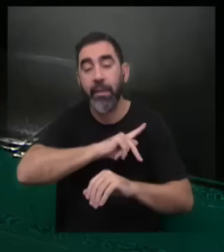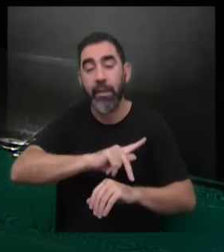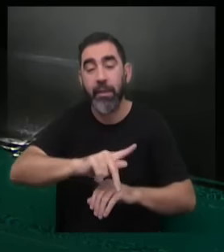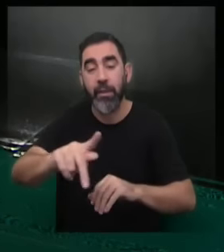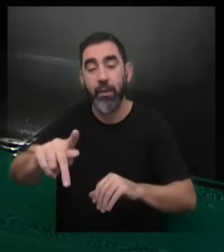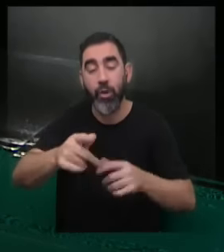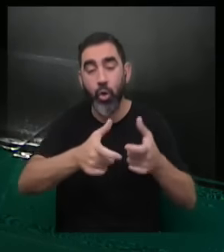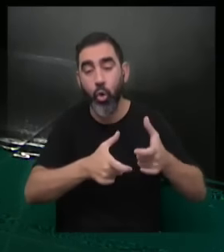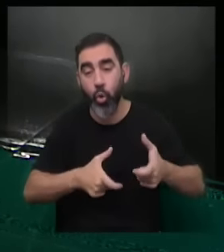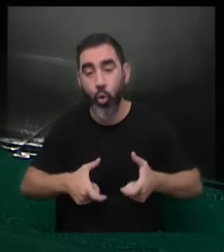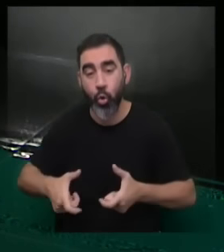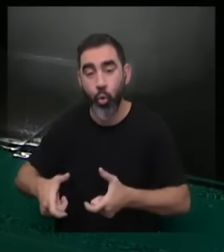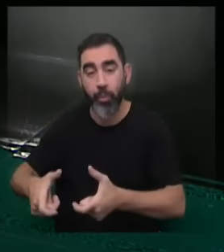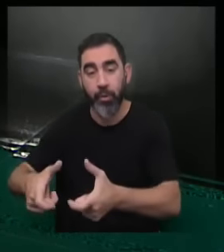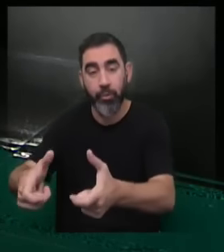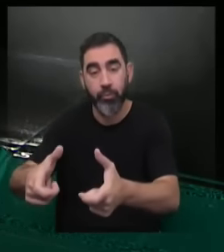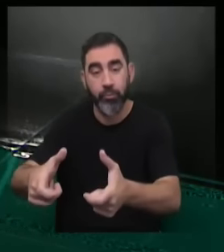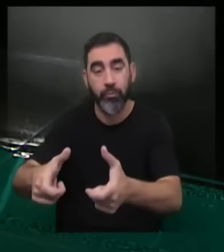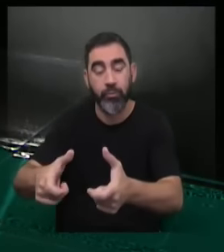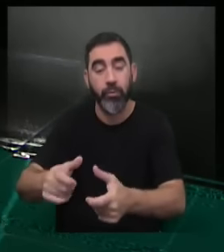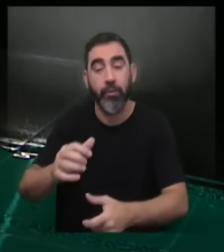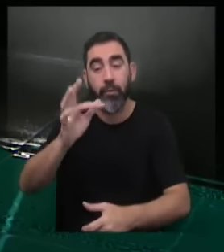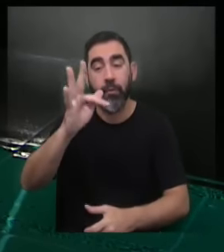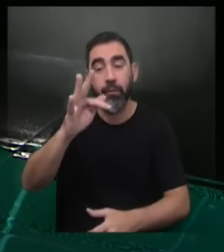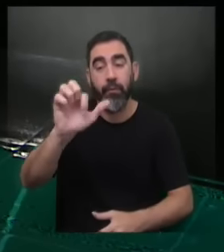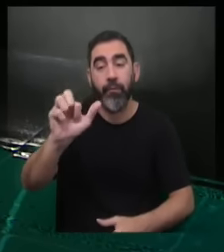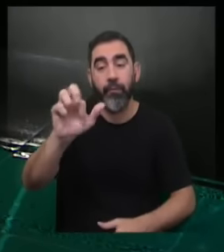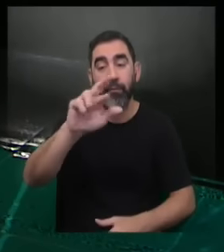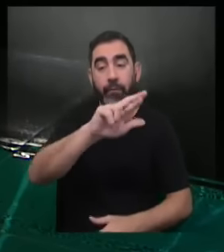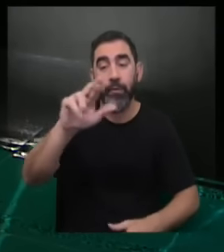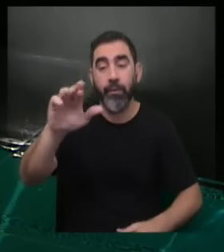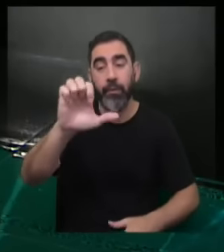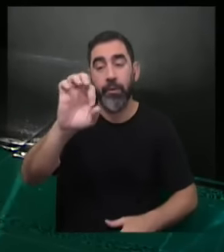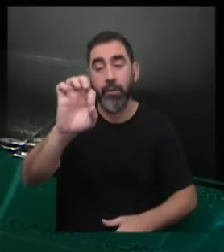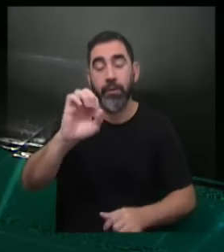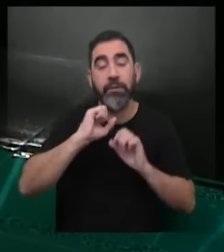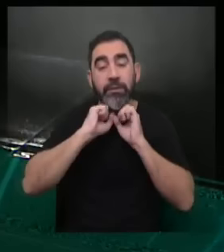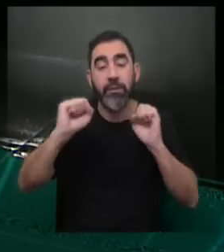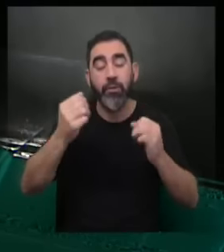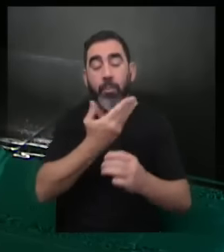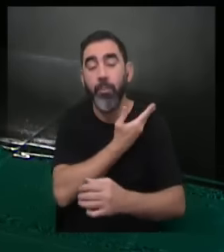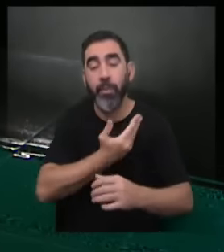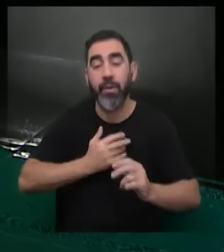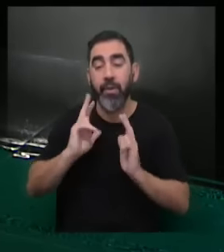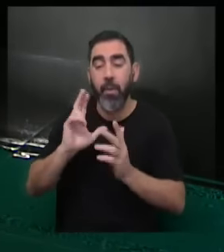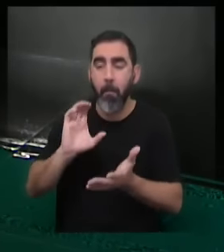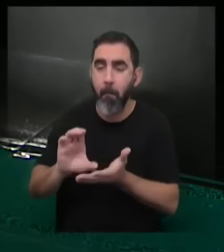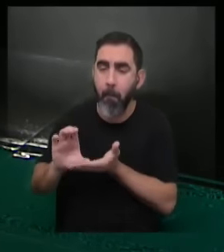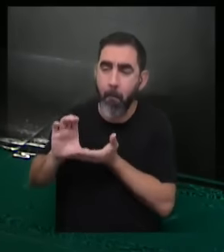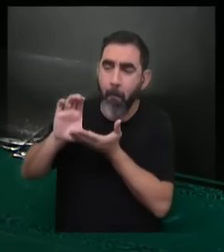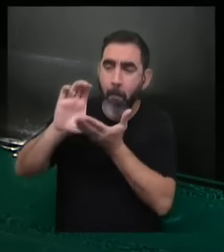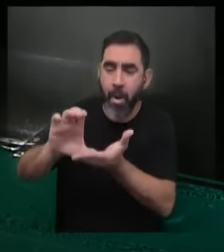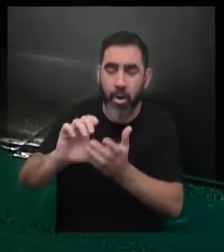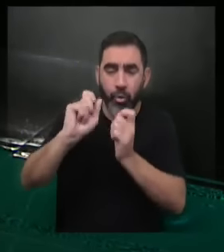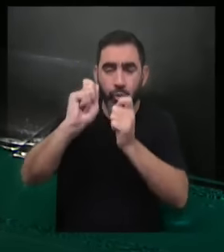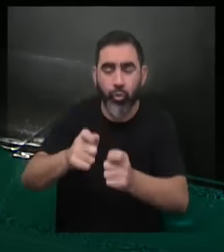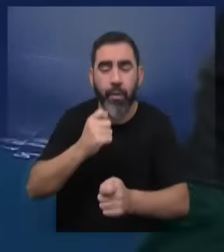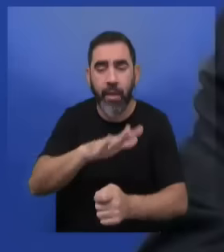de redes de saneamiento Rodrigo ferré secretario de Presidencia la catalogó como uno de Las mayores inversiones de la historia de